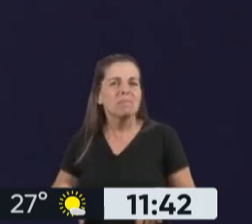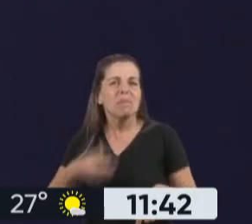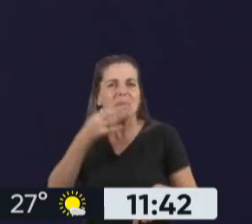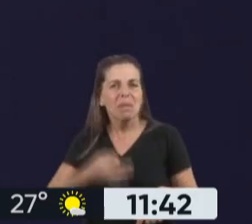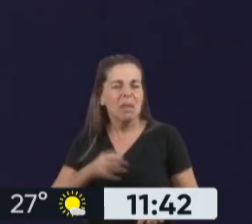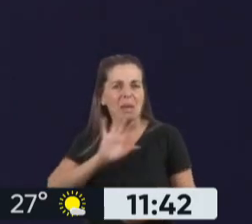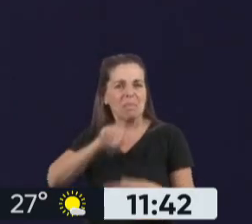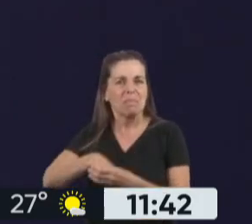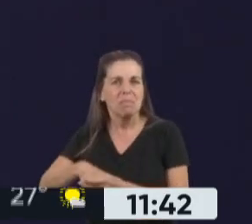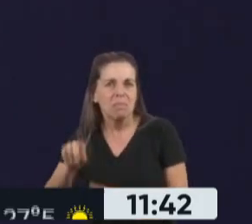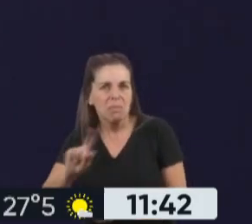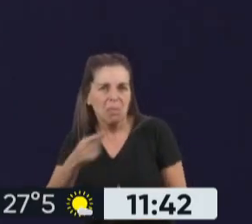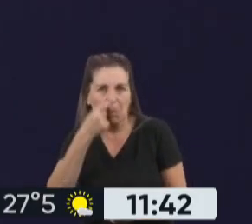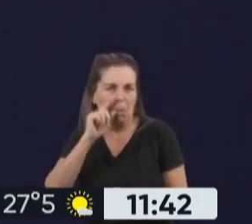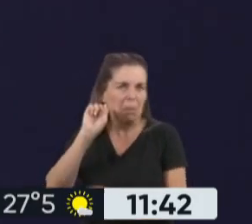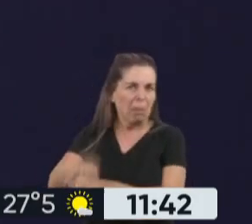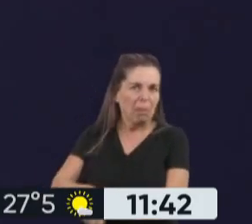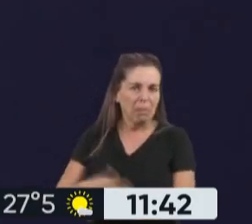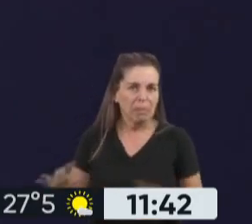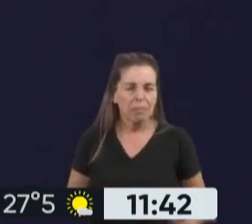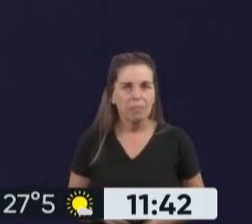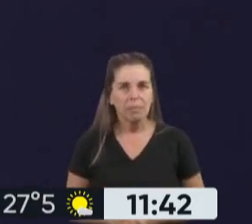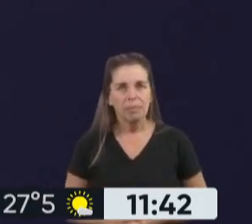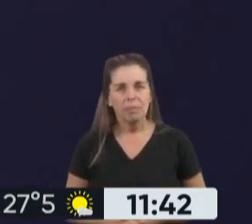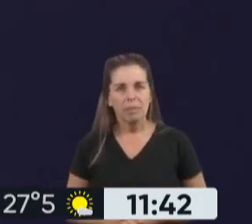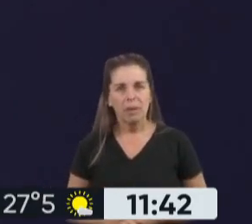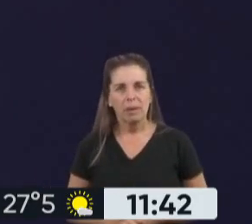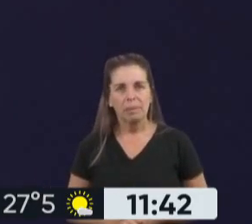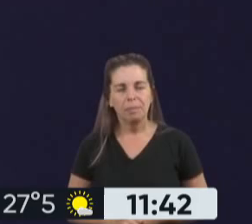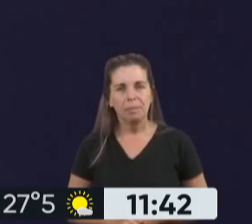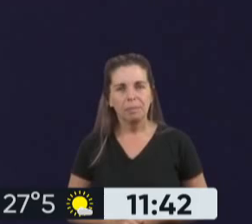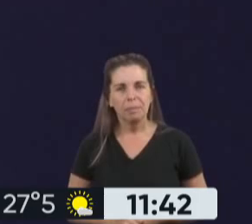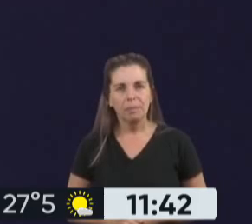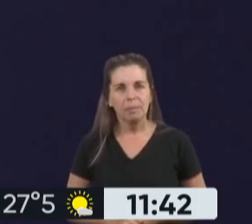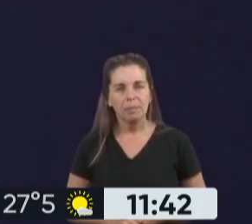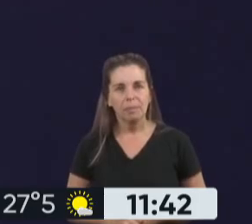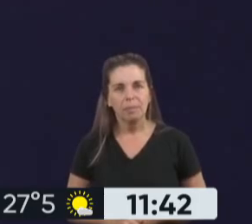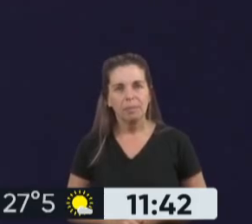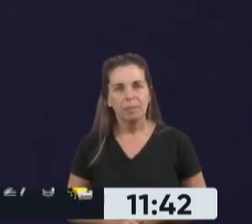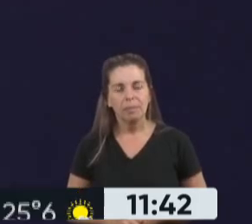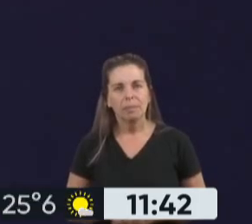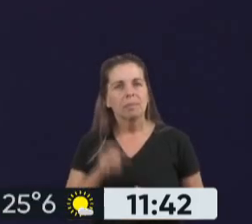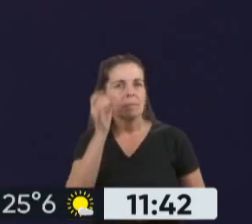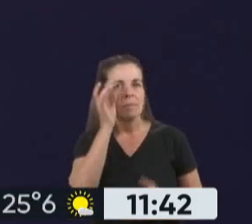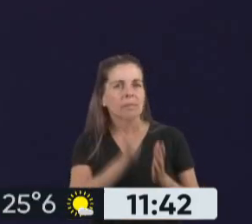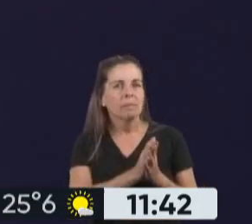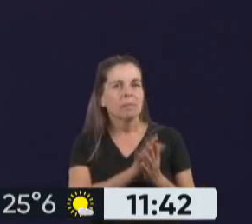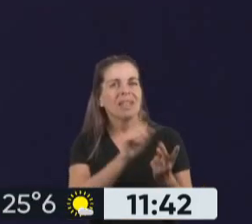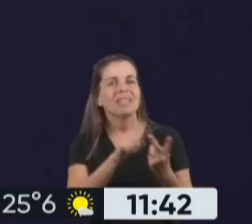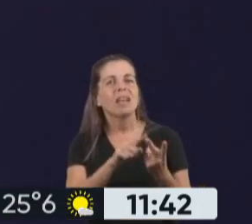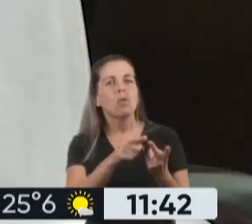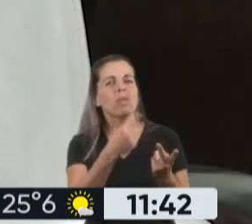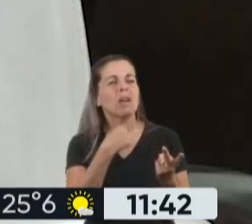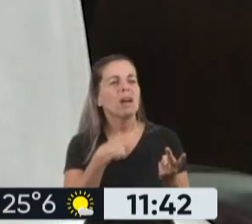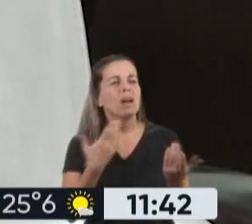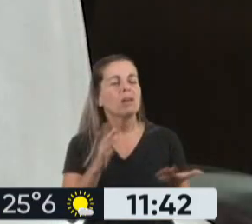y poco nos interesa. Perdóname, ¿me repetís la segunda pregunta? Respecto